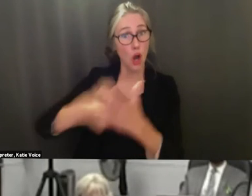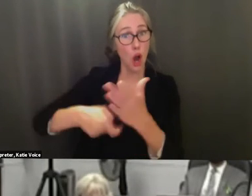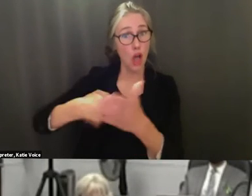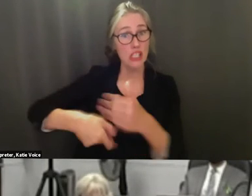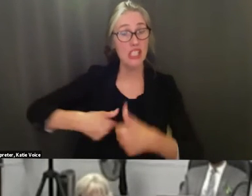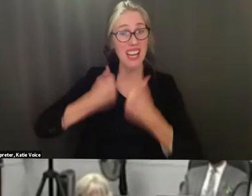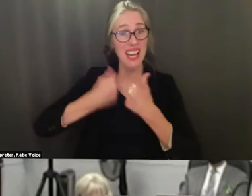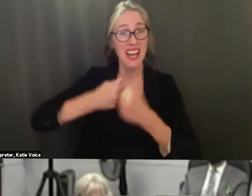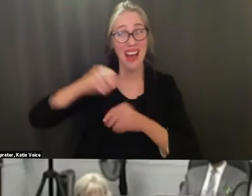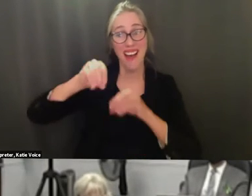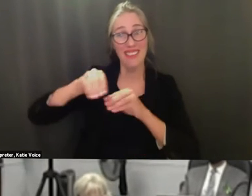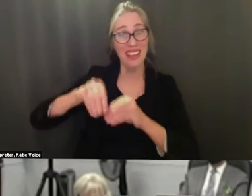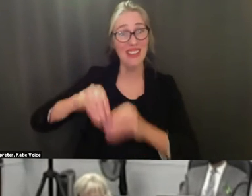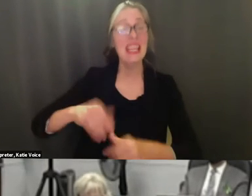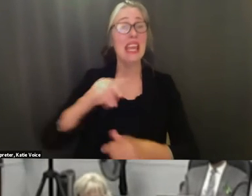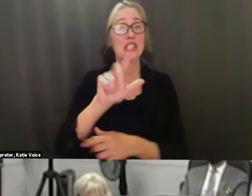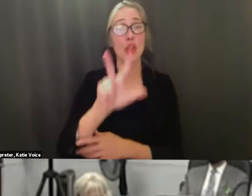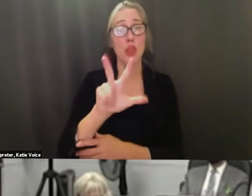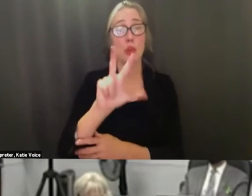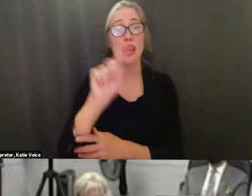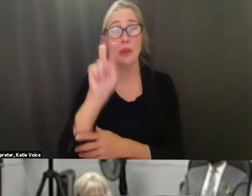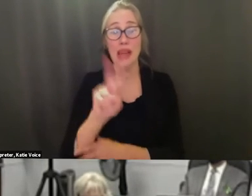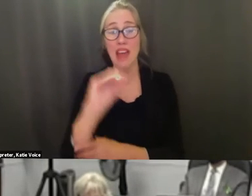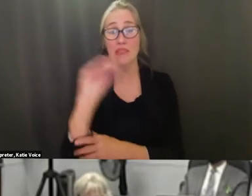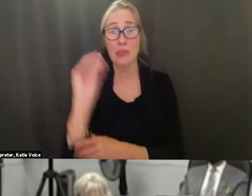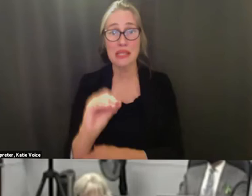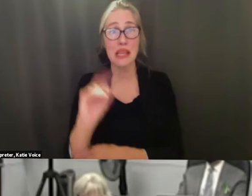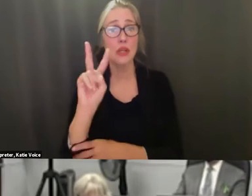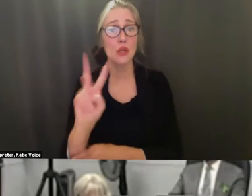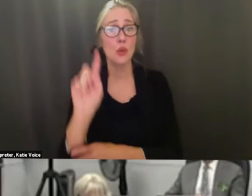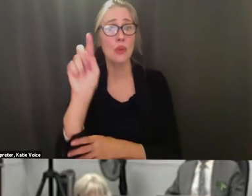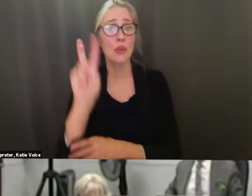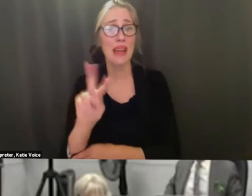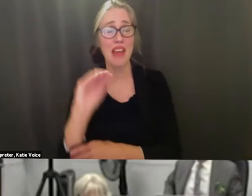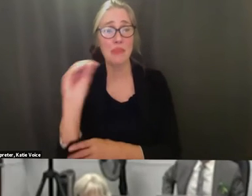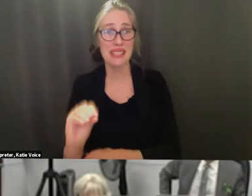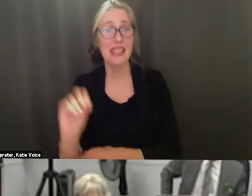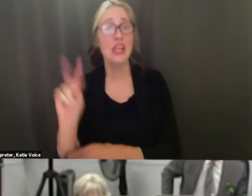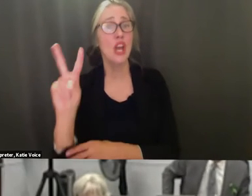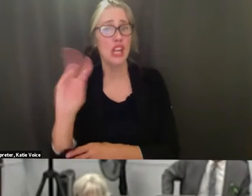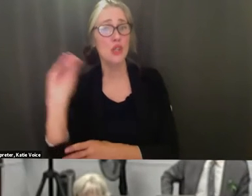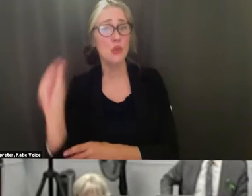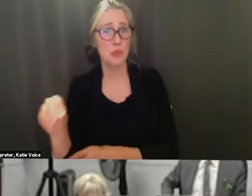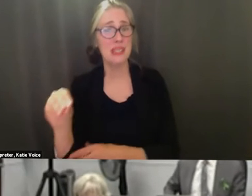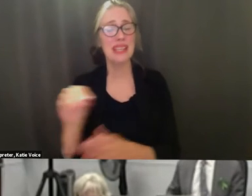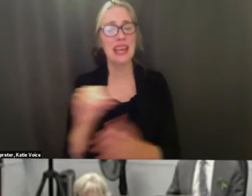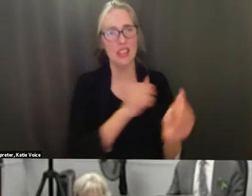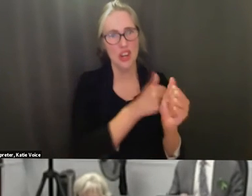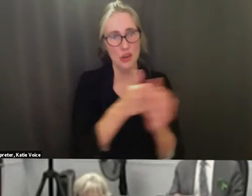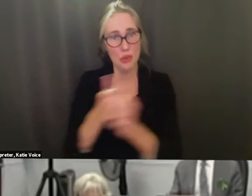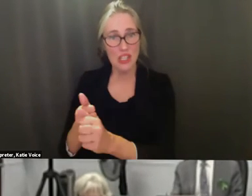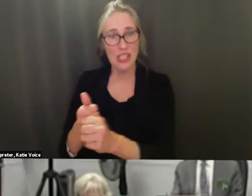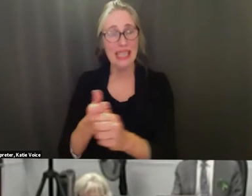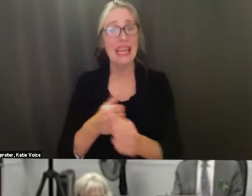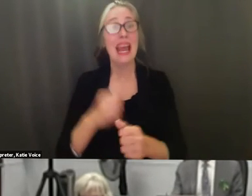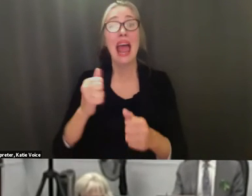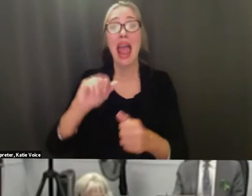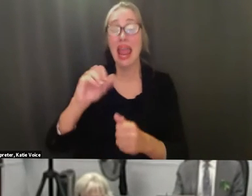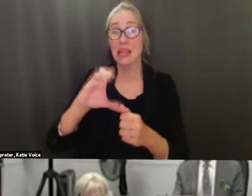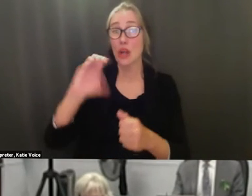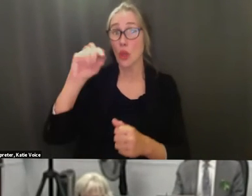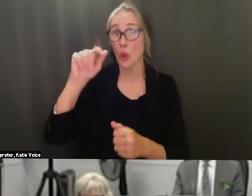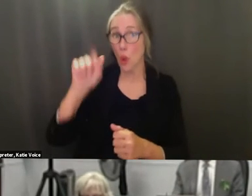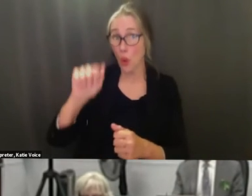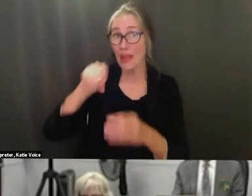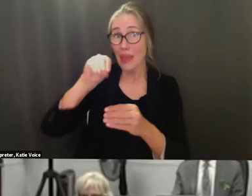3.5%, 2.5% y 2% respectivamente. Y adicionalmente a este ajuste, el distrito está de acuerdo en pagar 75%